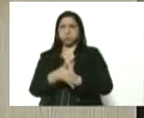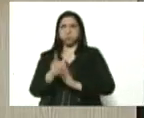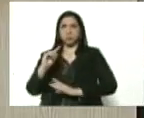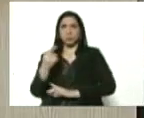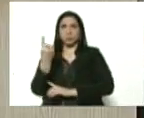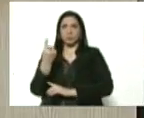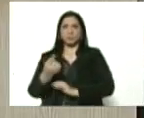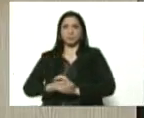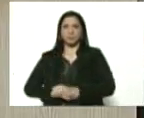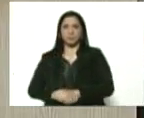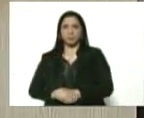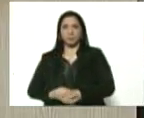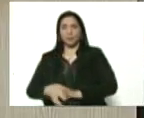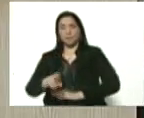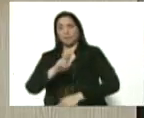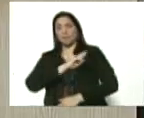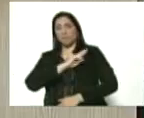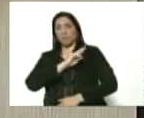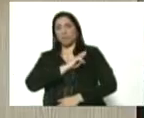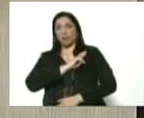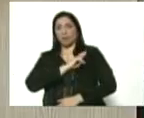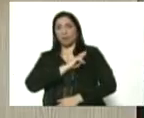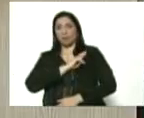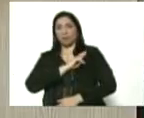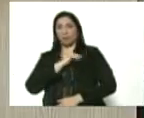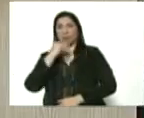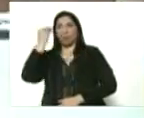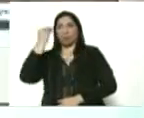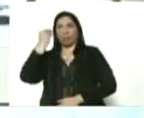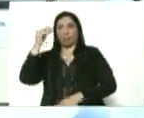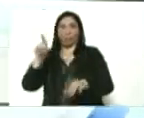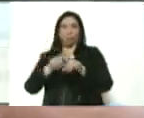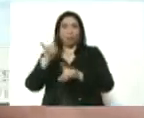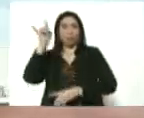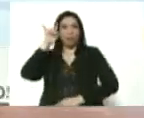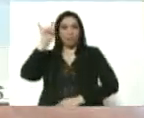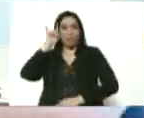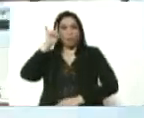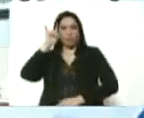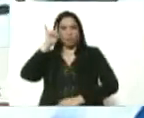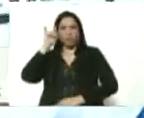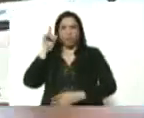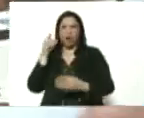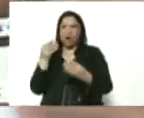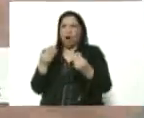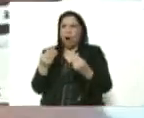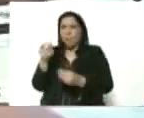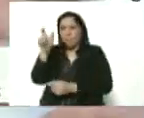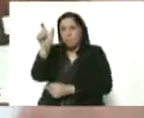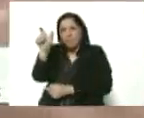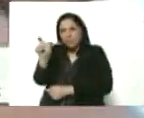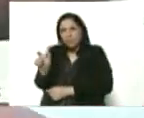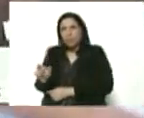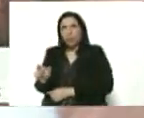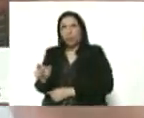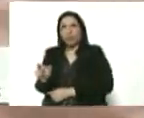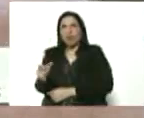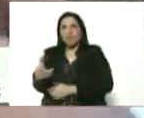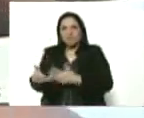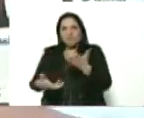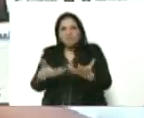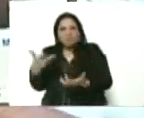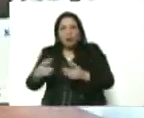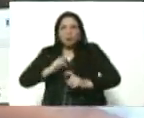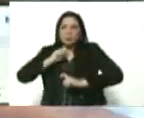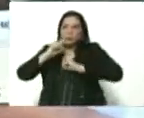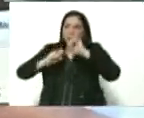fundamentalismo religioso, más bien diabólico, y de cómo son personas ávidas de fuego, de